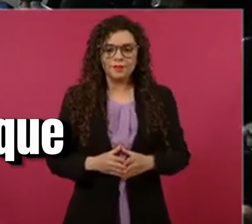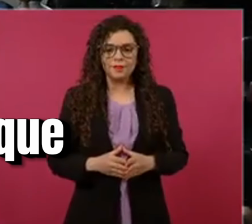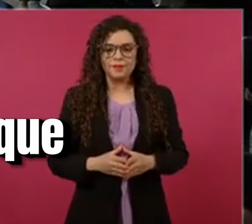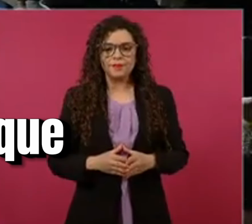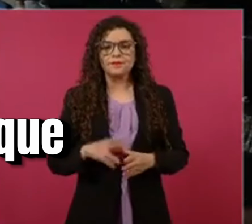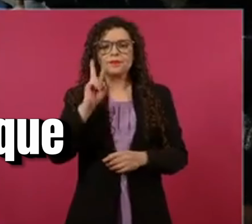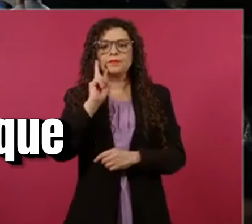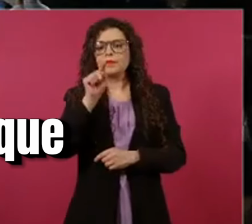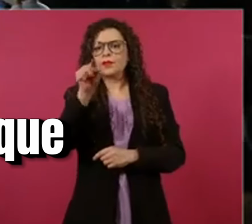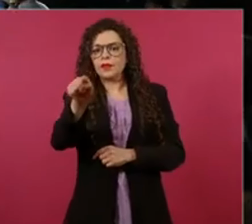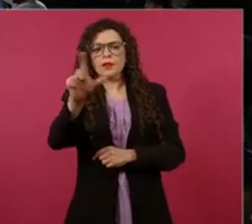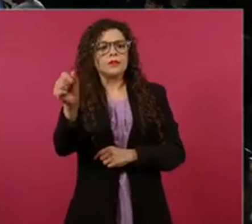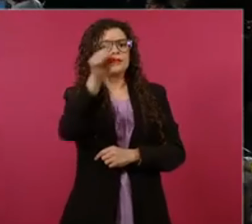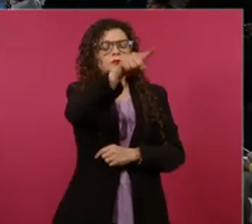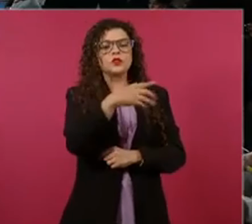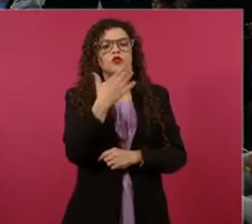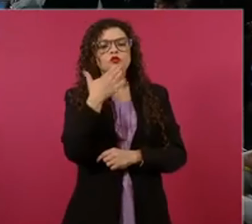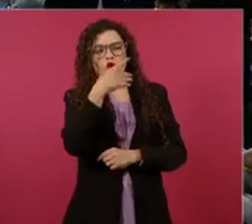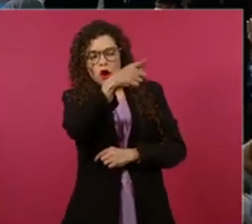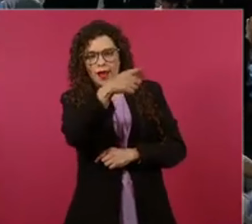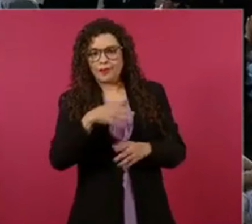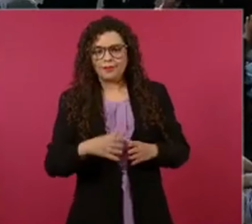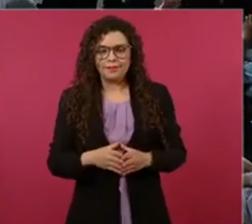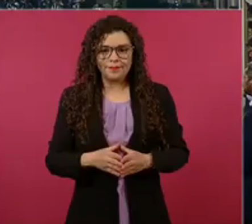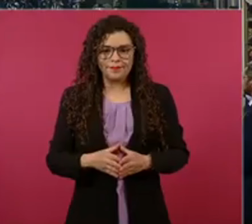y luego Sonora para que